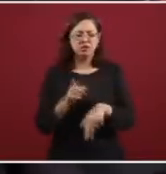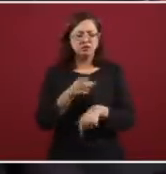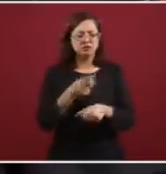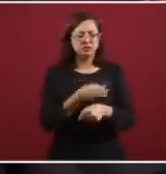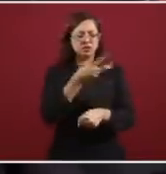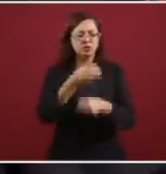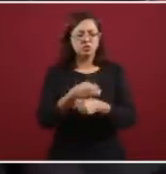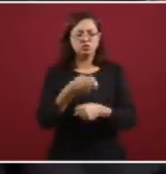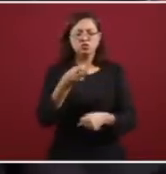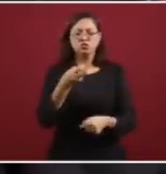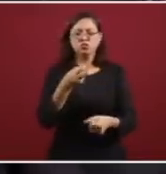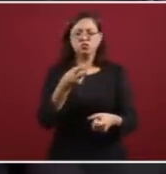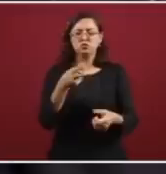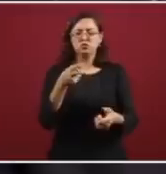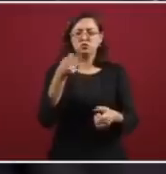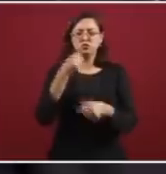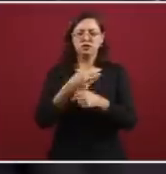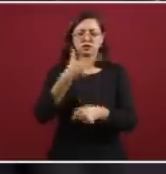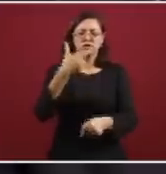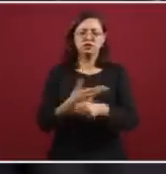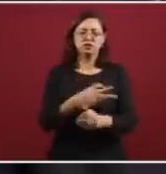subsecretario de Derechos Humanos,